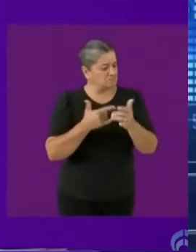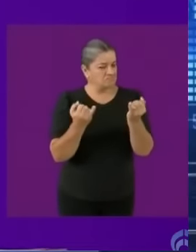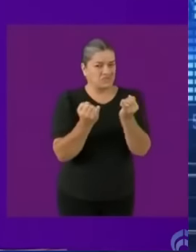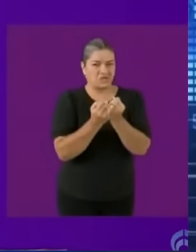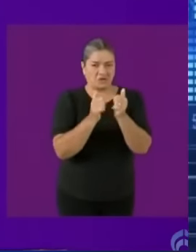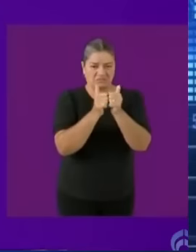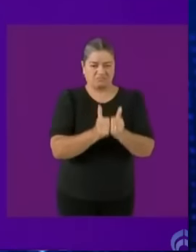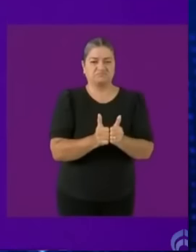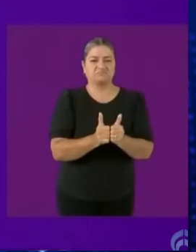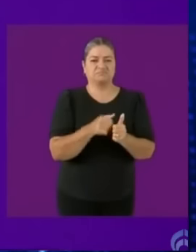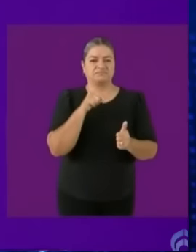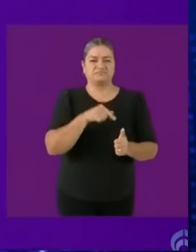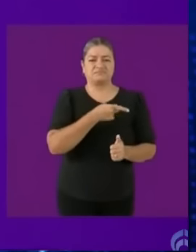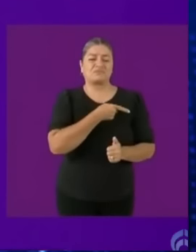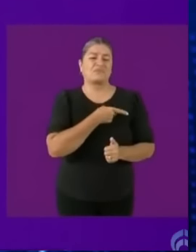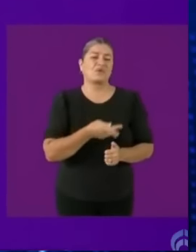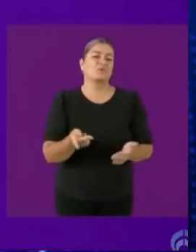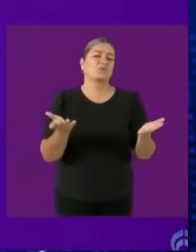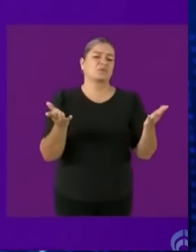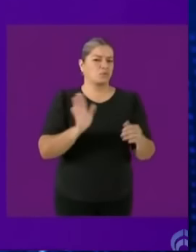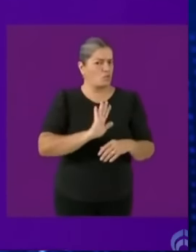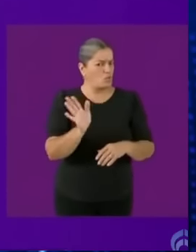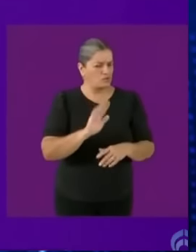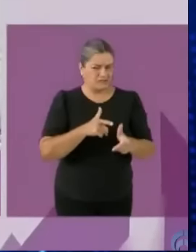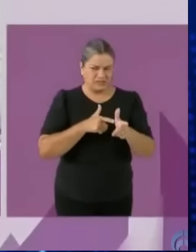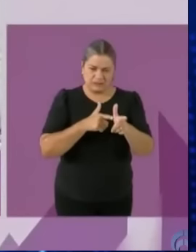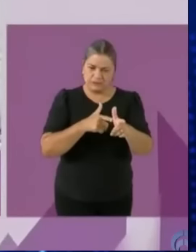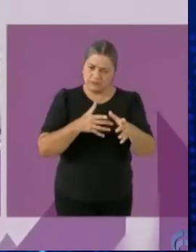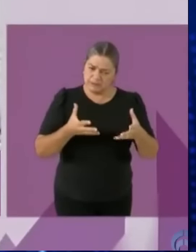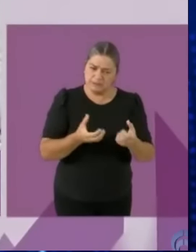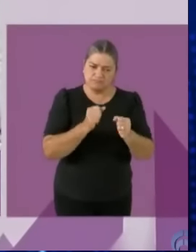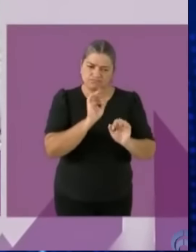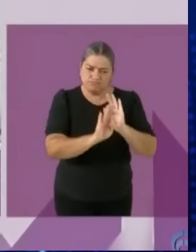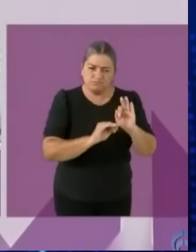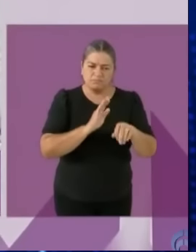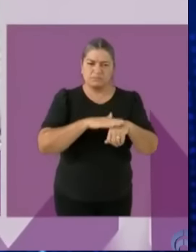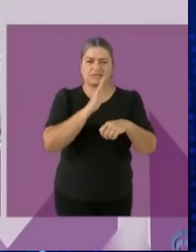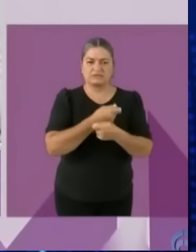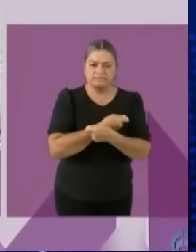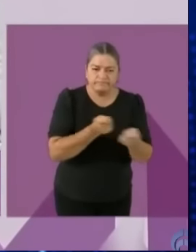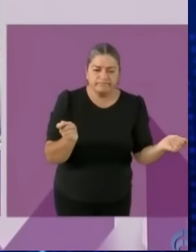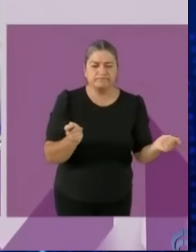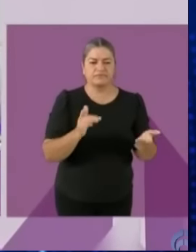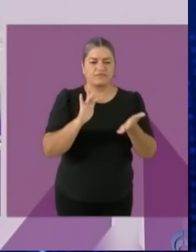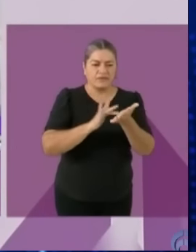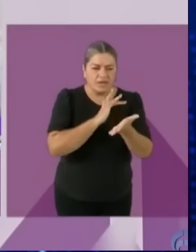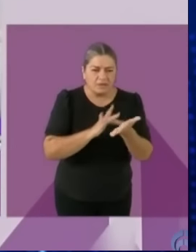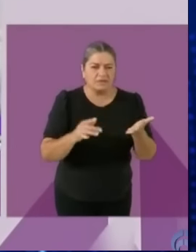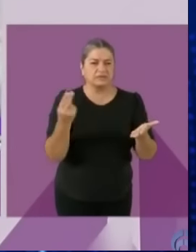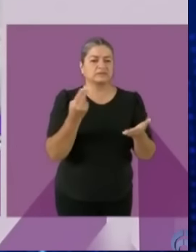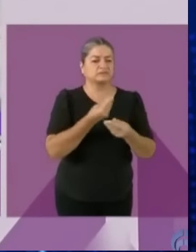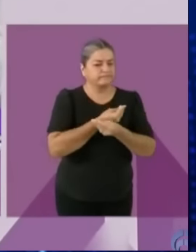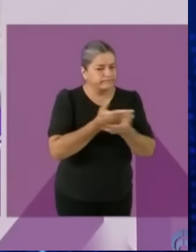la incomodidad en las pantallas, mis estimados pregoneros, de todos los que vimos el debate. Era la oportunidad de oro por parte de la candidata del PRI,